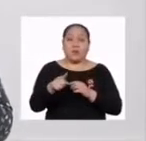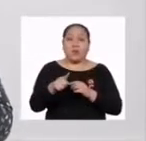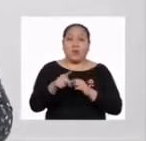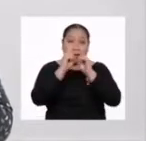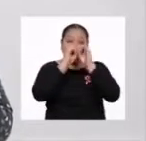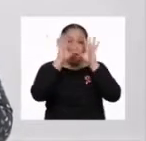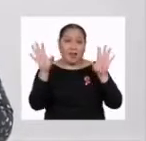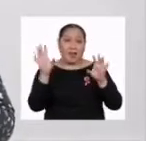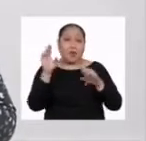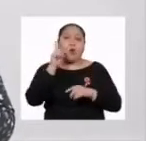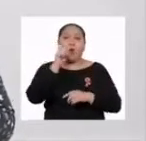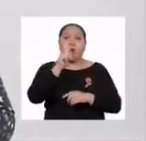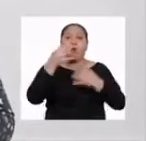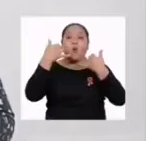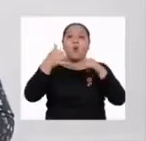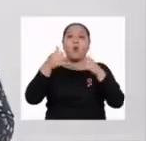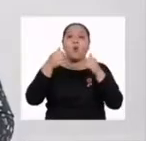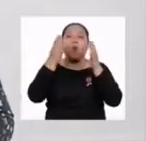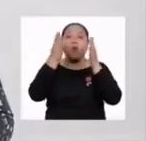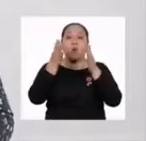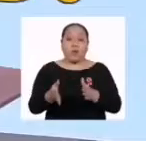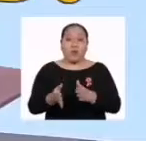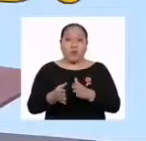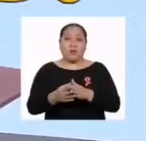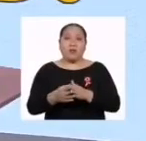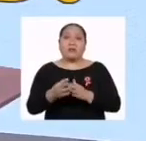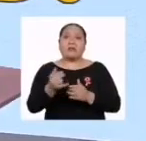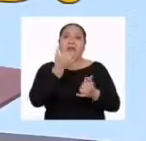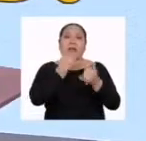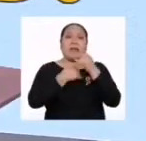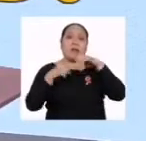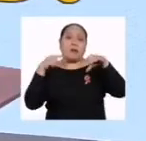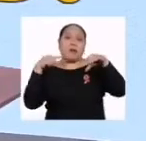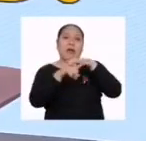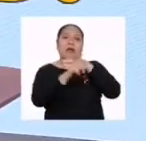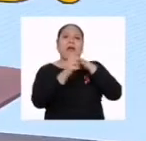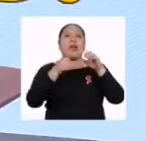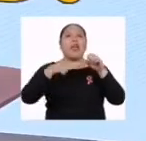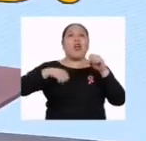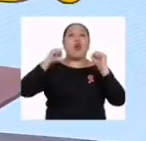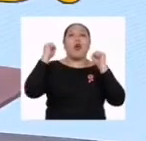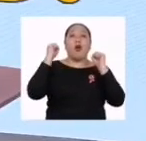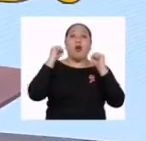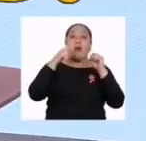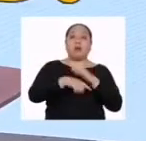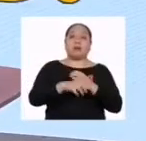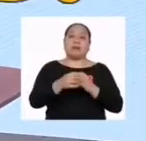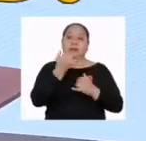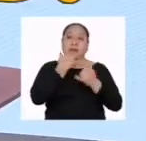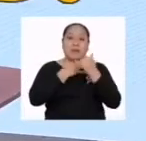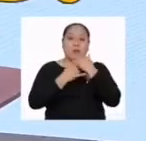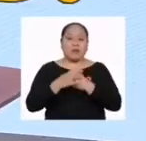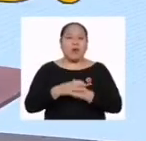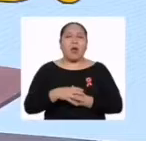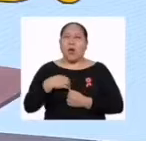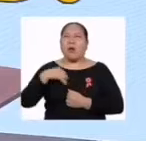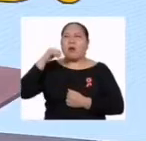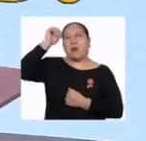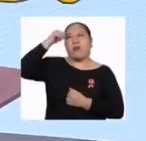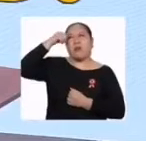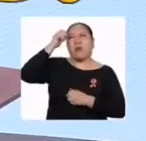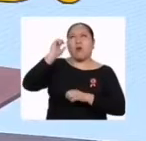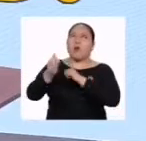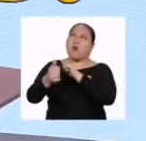es cuando un jugador falla un gol. Me ha hecho acordar de que en un partido del campeonato interescolar en mi